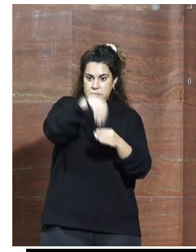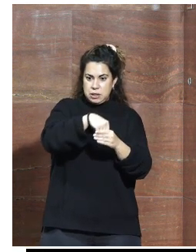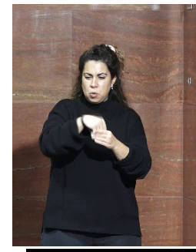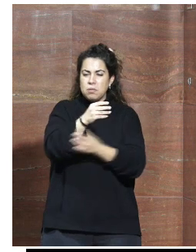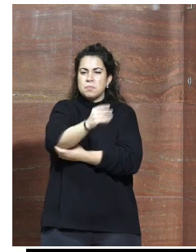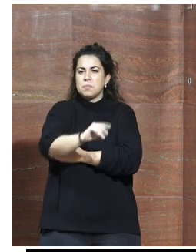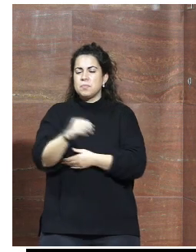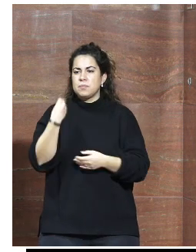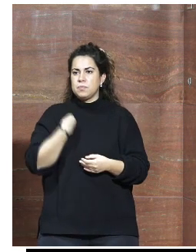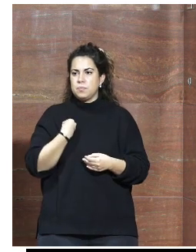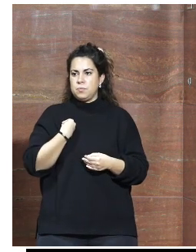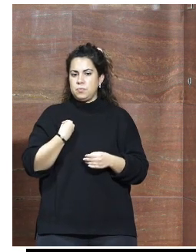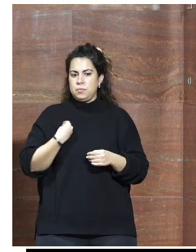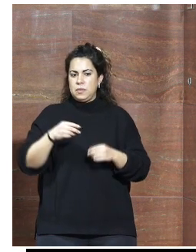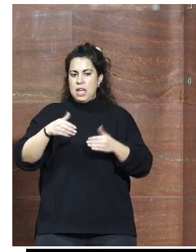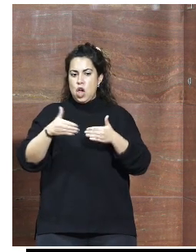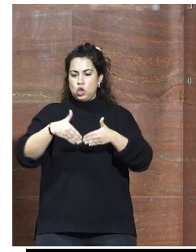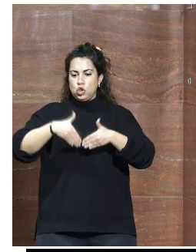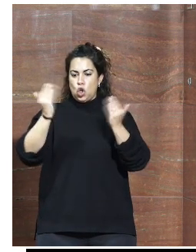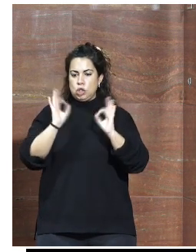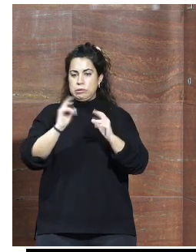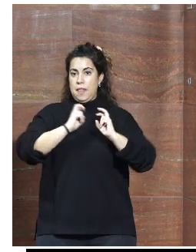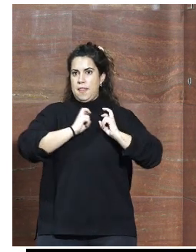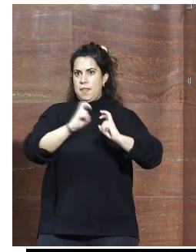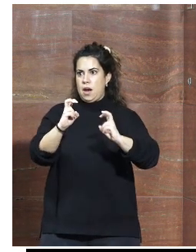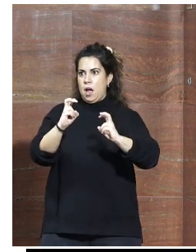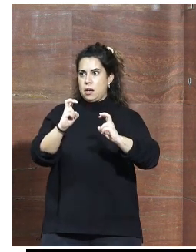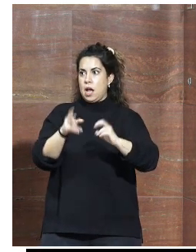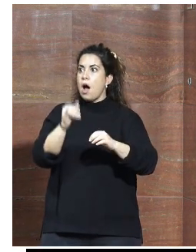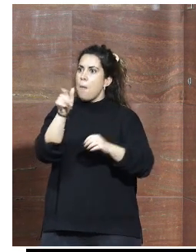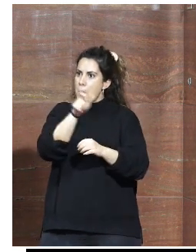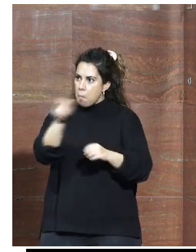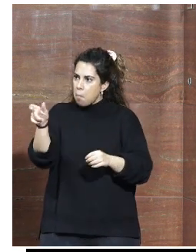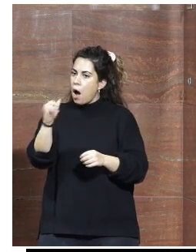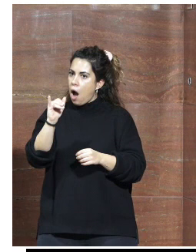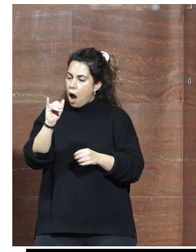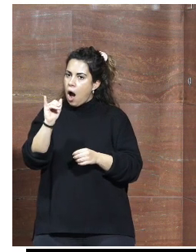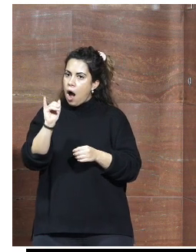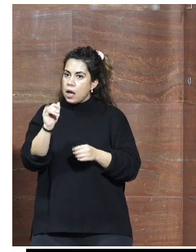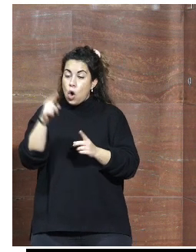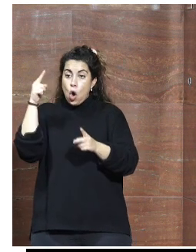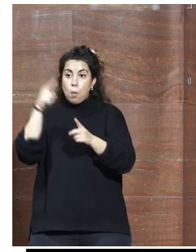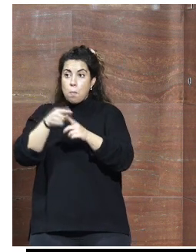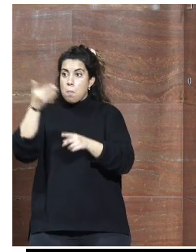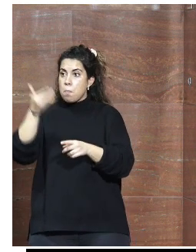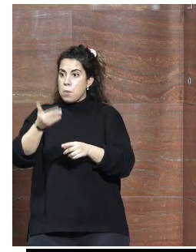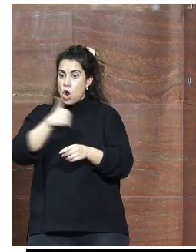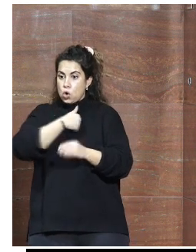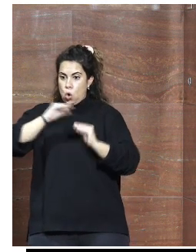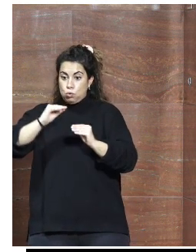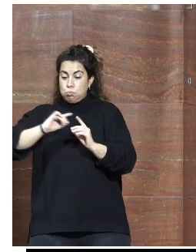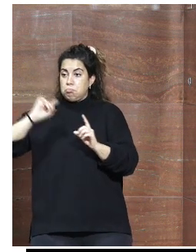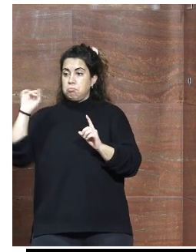tornos de cercanías, hay unas cuantas personas dedicadas exclusivamente que están dando vueltas por